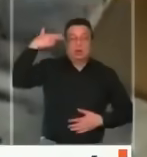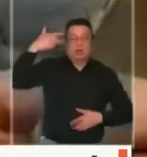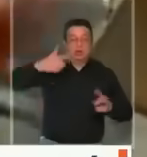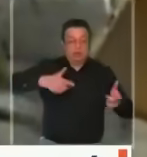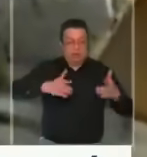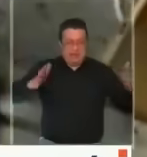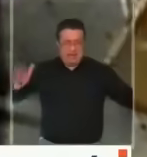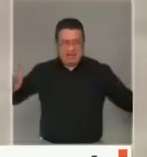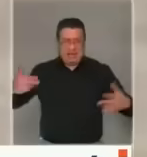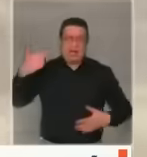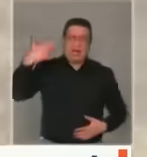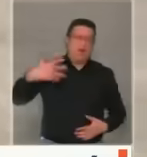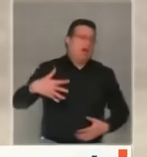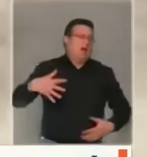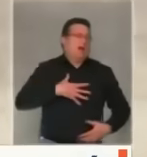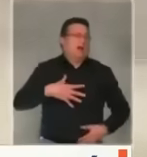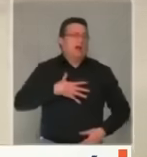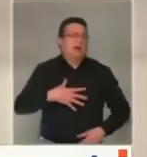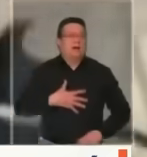guerra, abajo, vale.